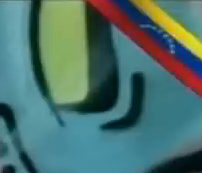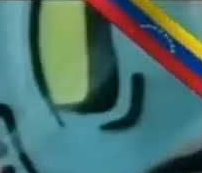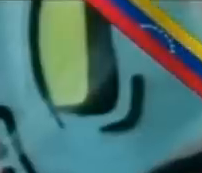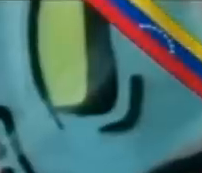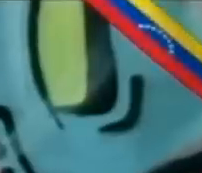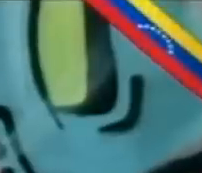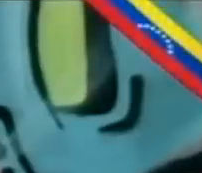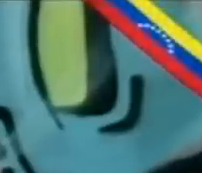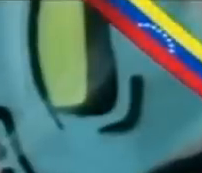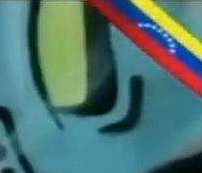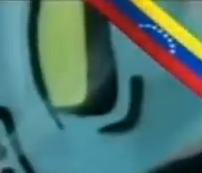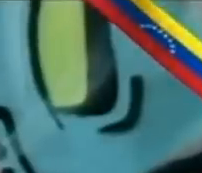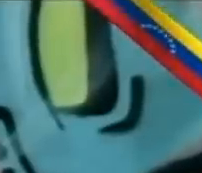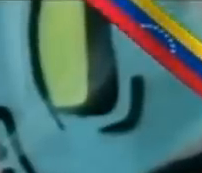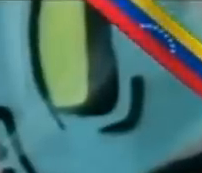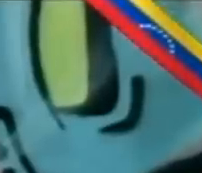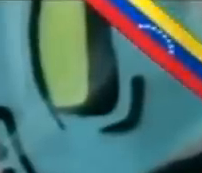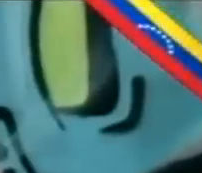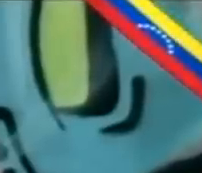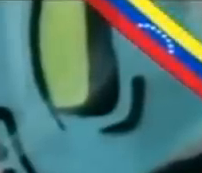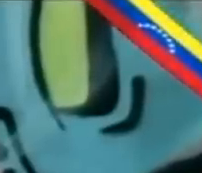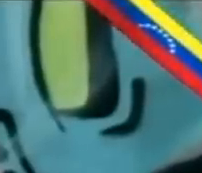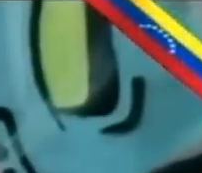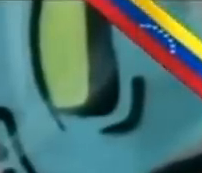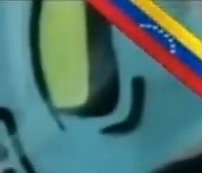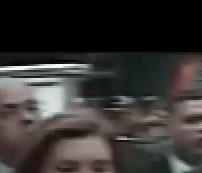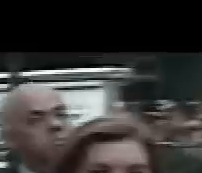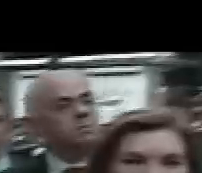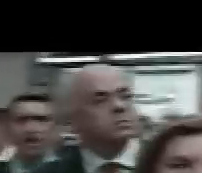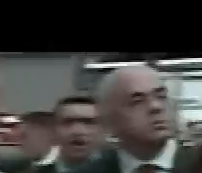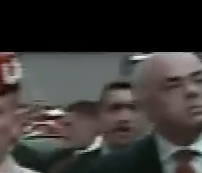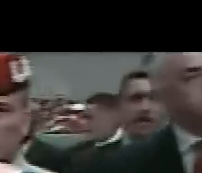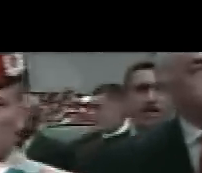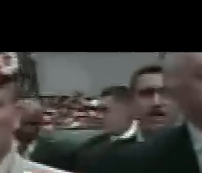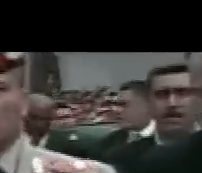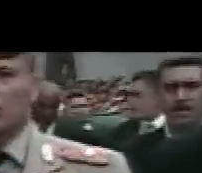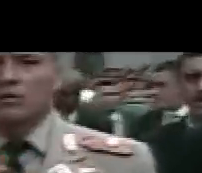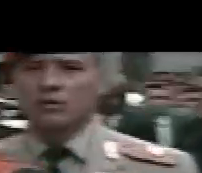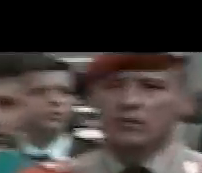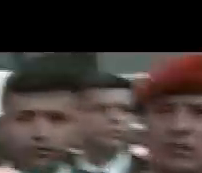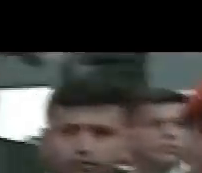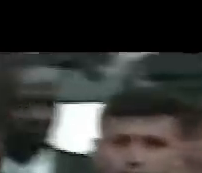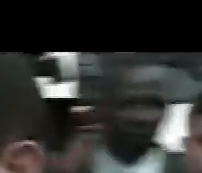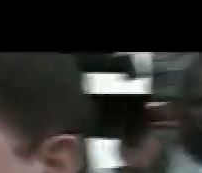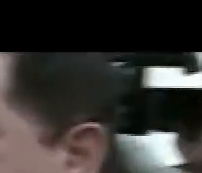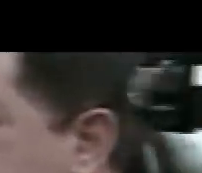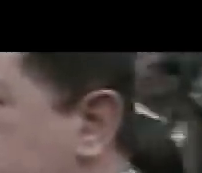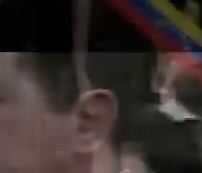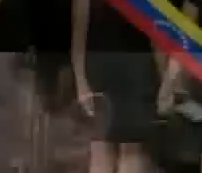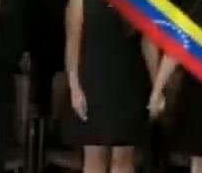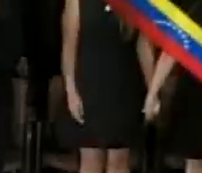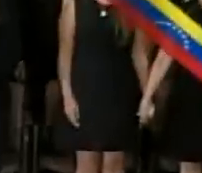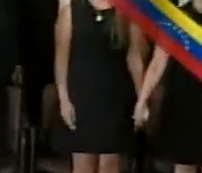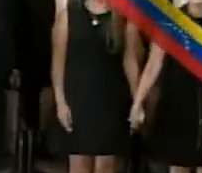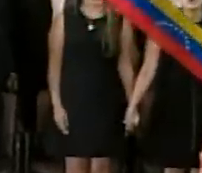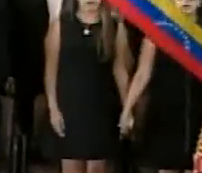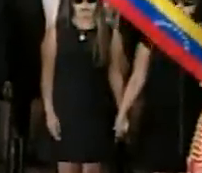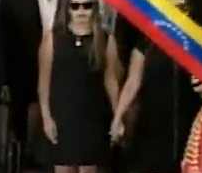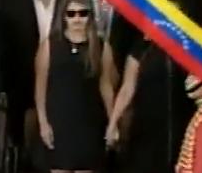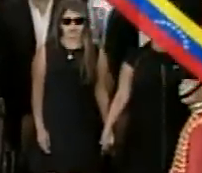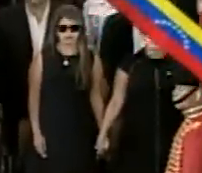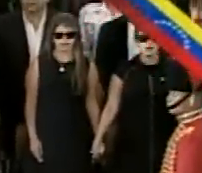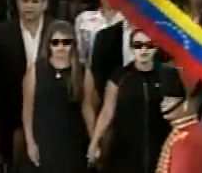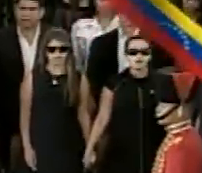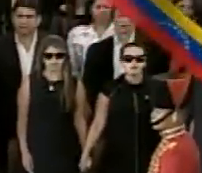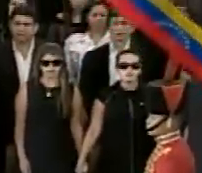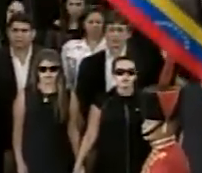a la Constitución que considera ha cometido la cúpula del chavismo desde la muerte del presidente Chávez. Dijo que los gobiernos de América